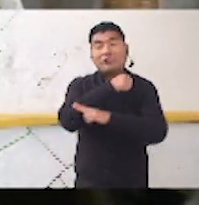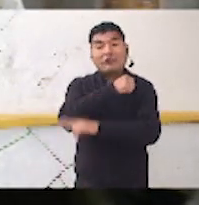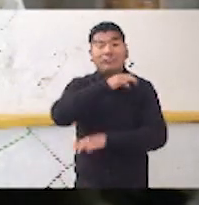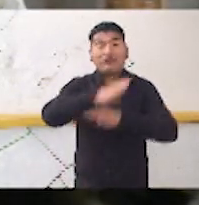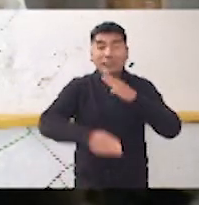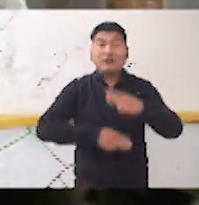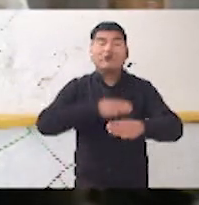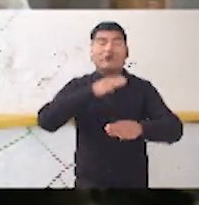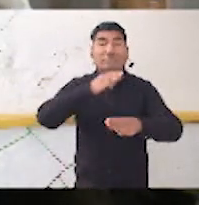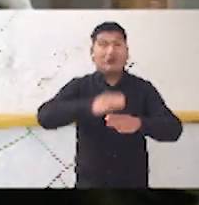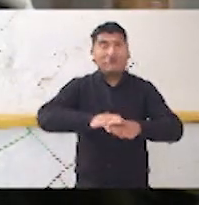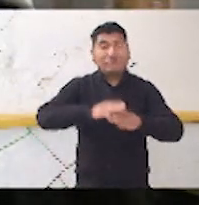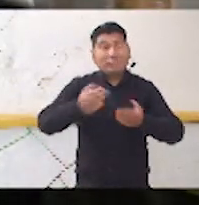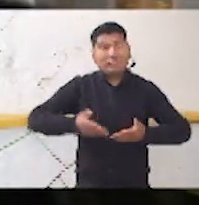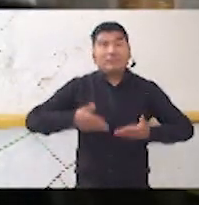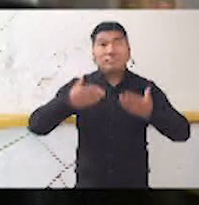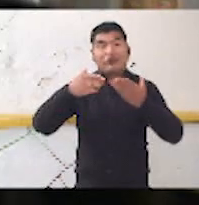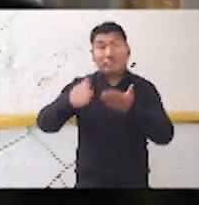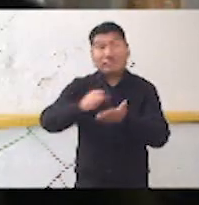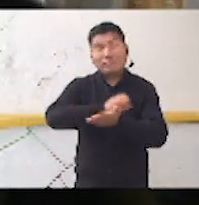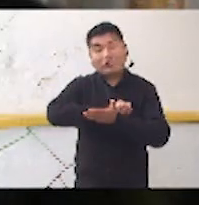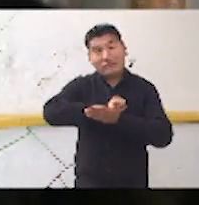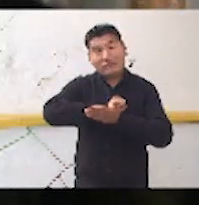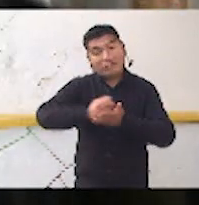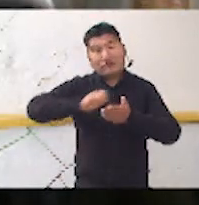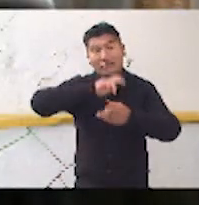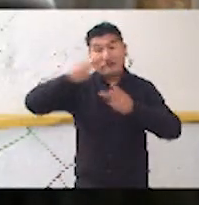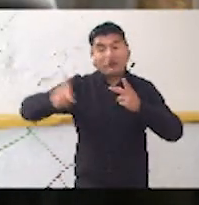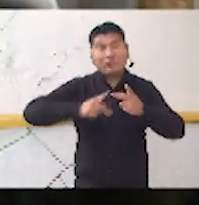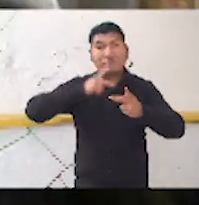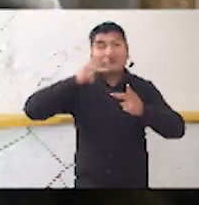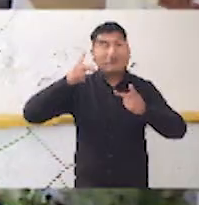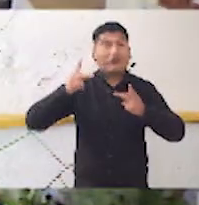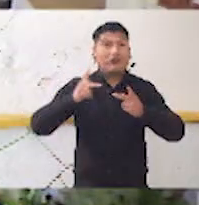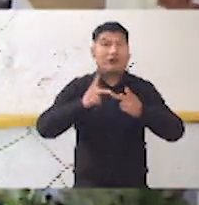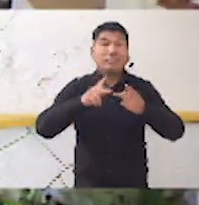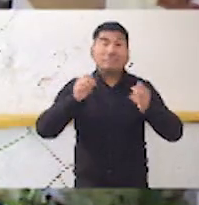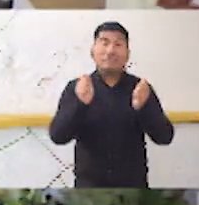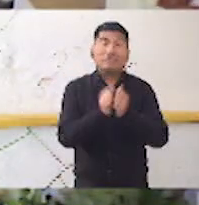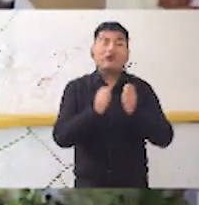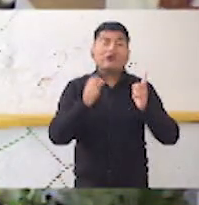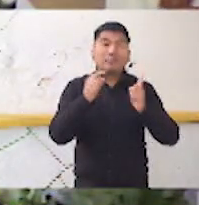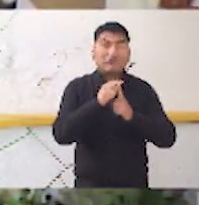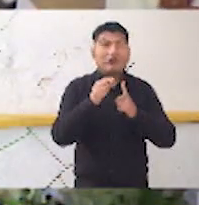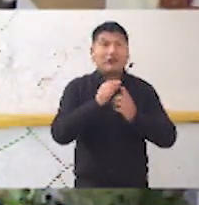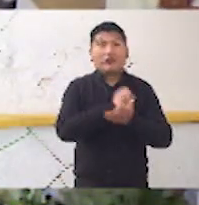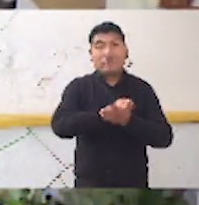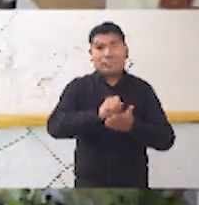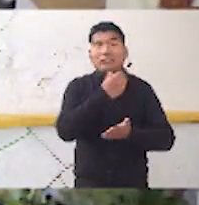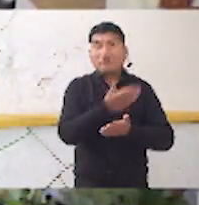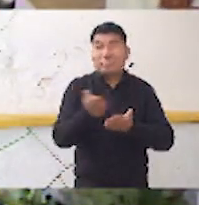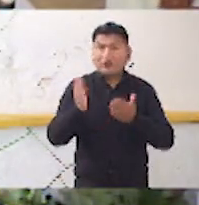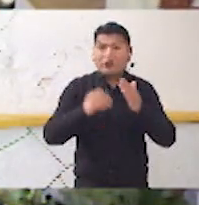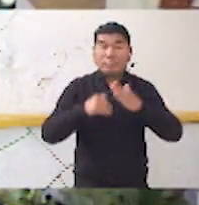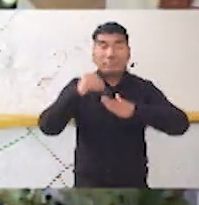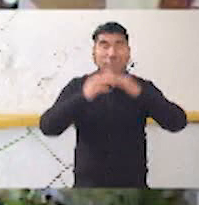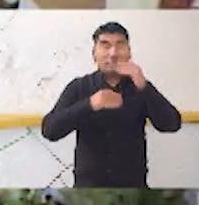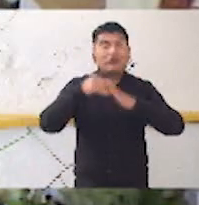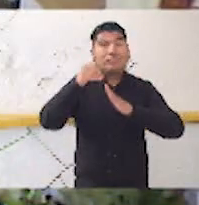tierra se ofrezca el sacrificio perfecto. Con la palabra y los sacramentos se edifique la